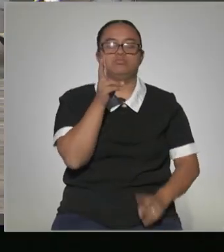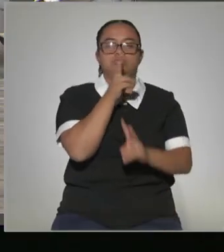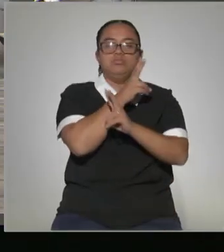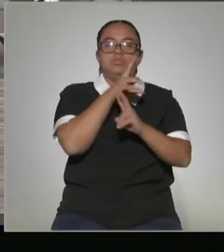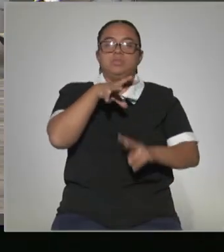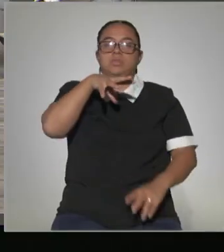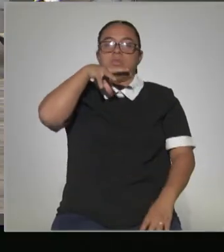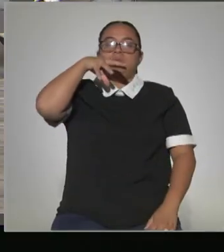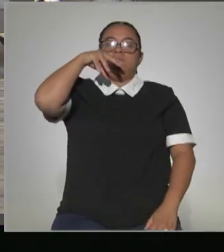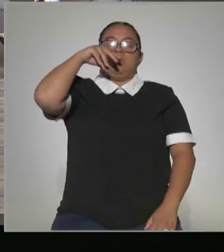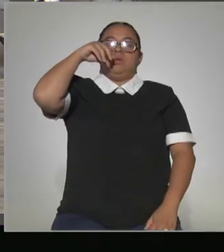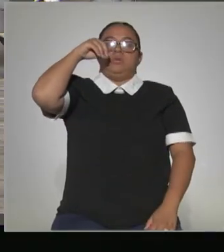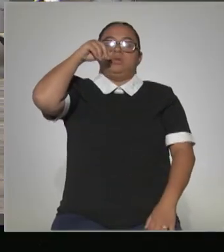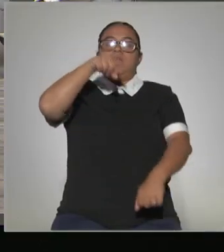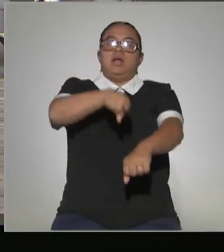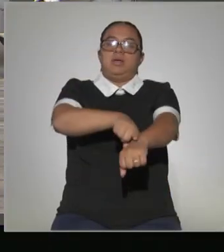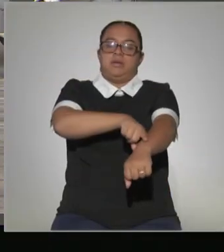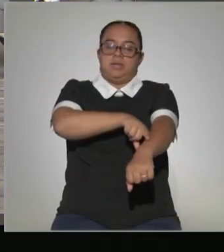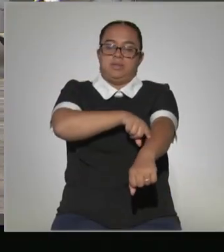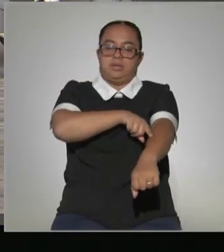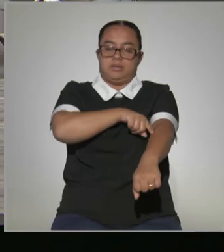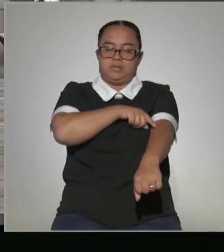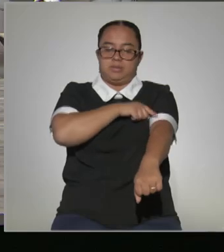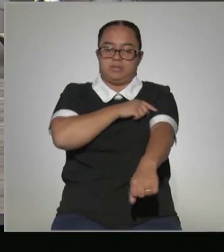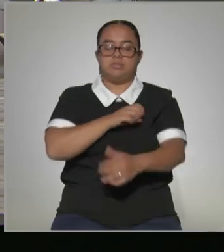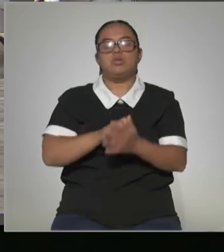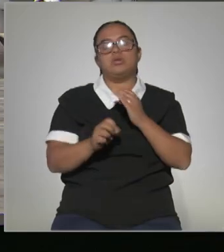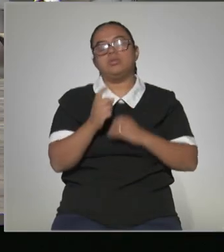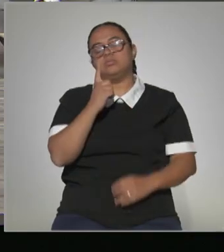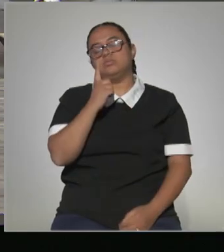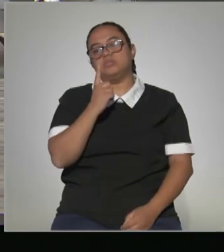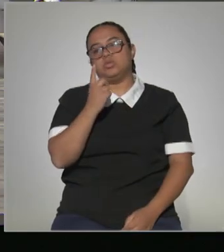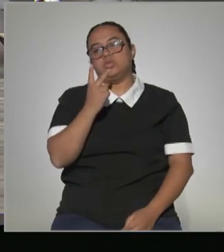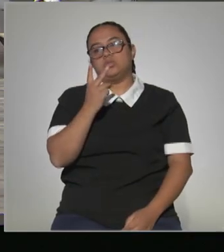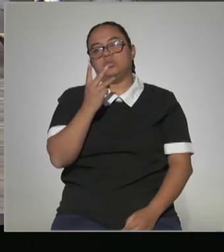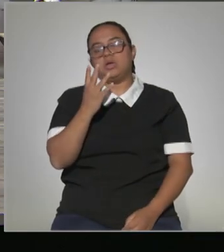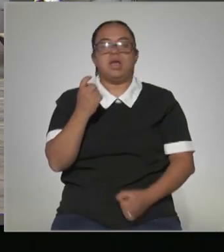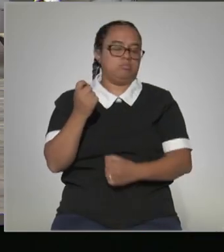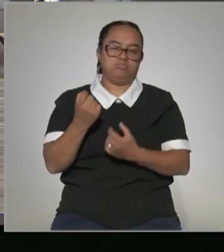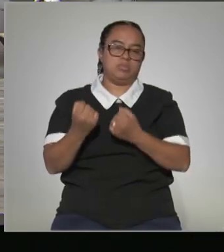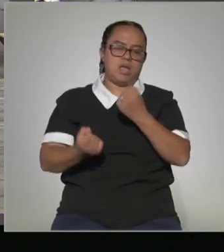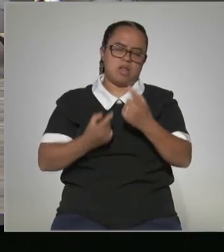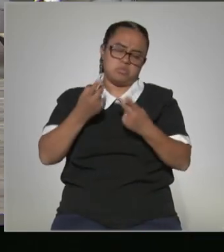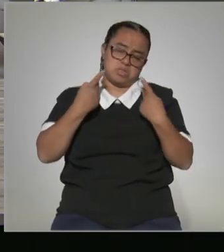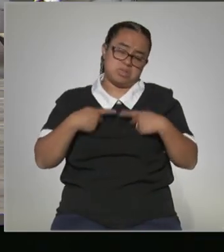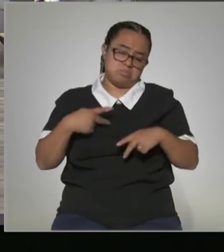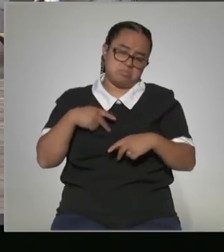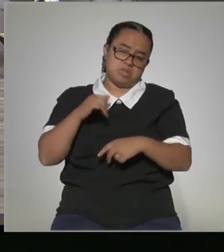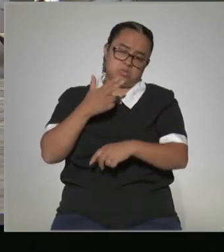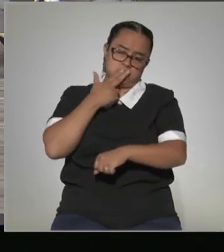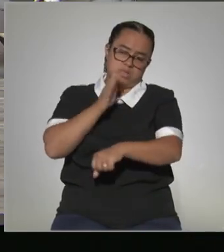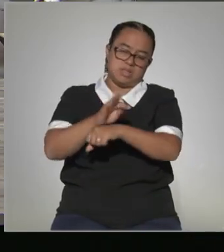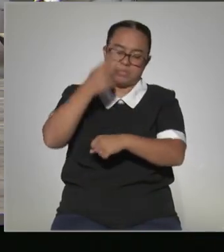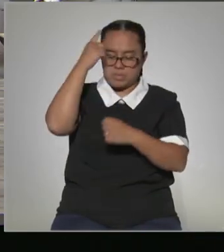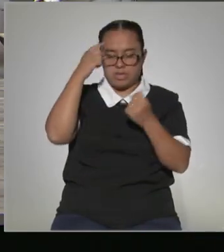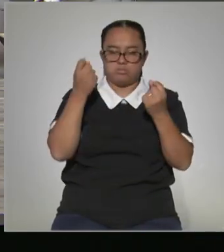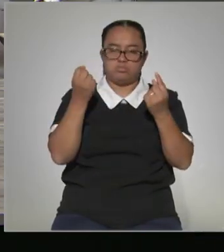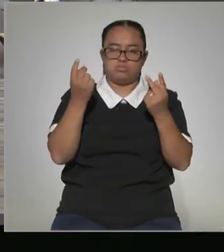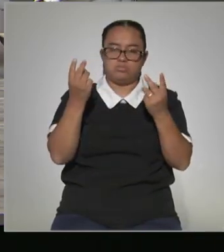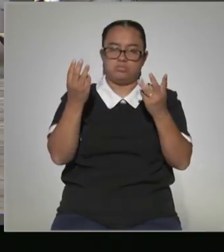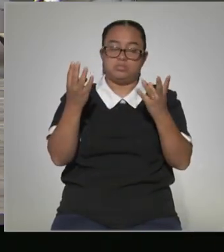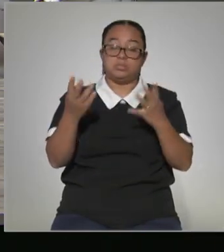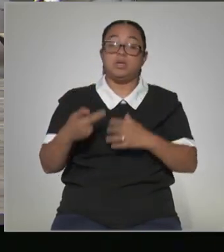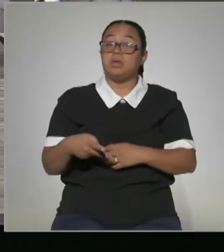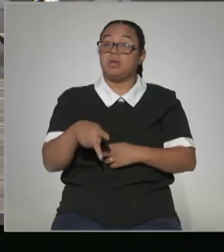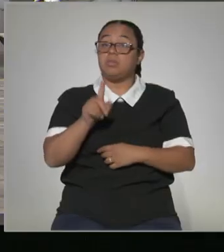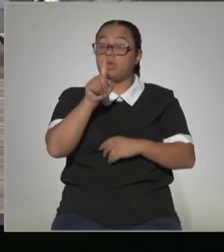larga, porque tampoco aconsejo estar como 1, 2, 3, ¿no? A algunas personas les funciona contar, pero lo importante es